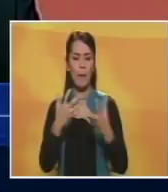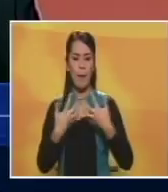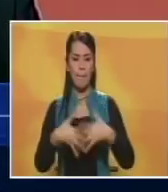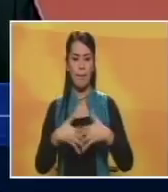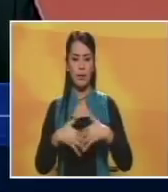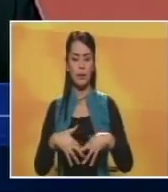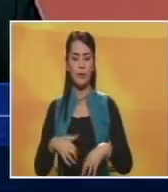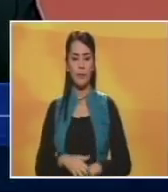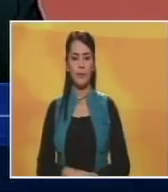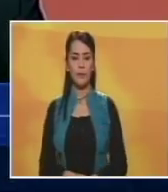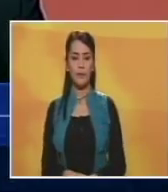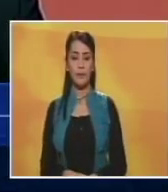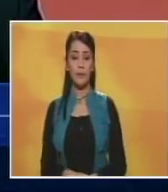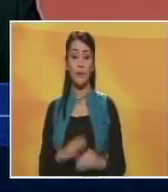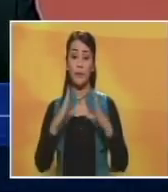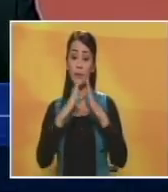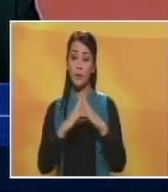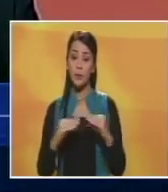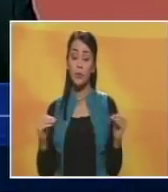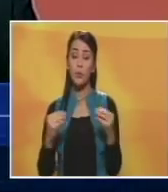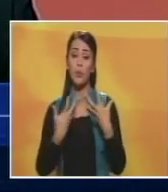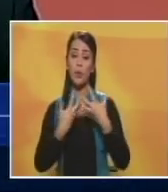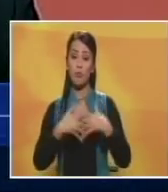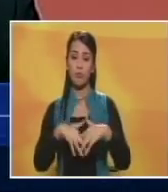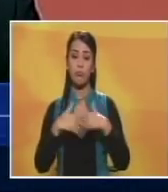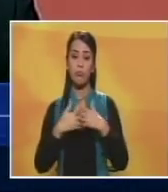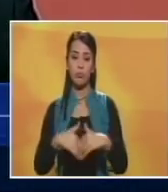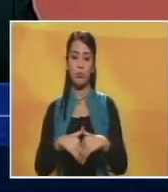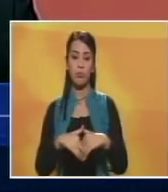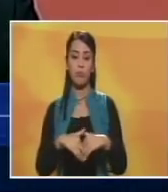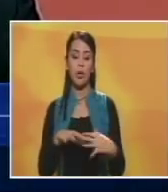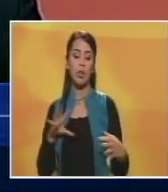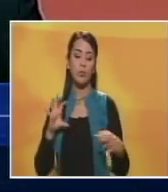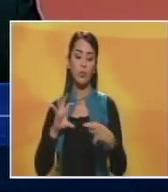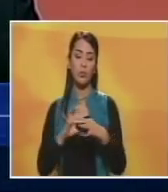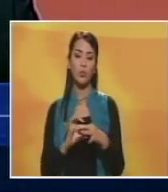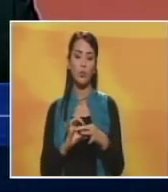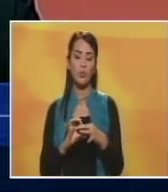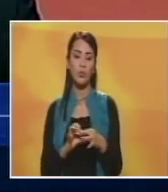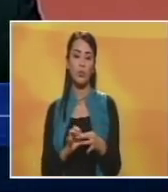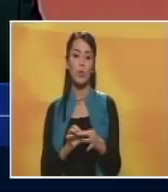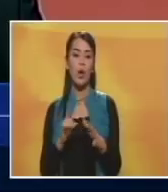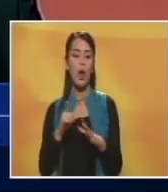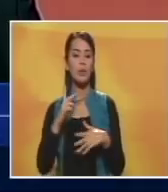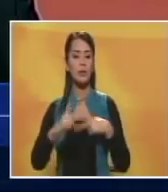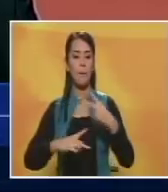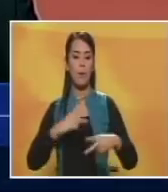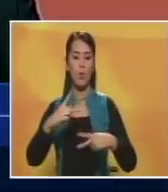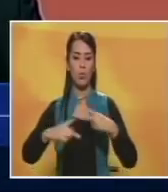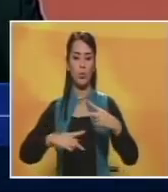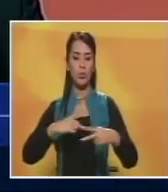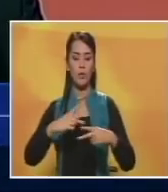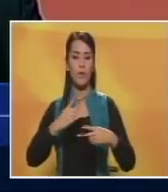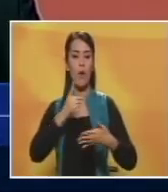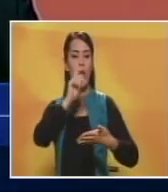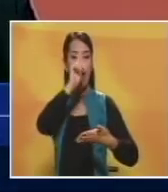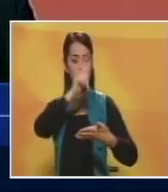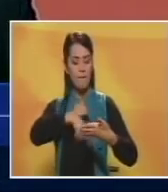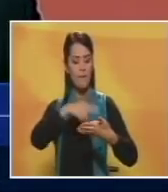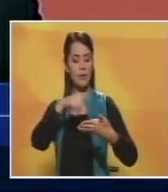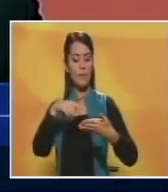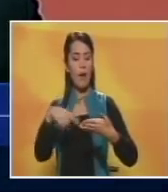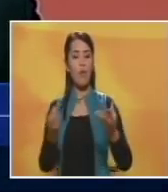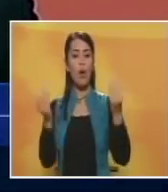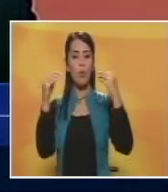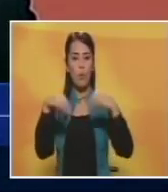Mampa, etc. Todas las grandes industrias asociadas a este ramo productivo han firmado este